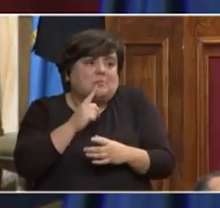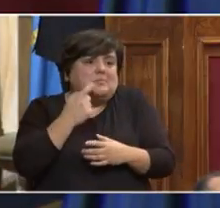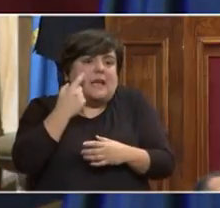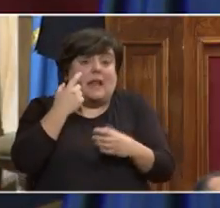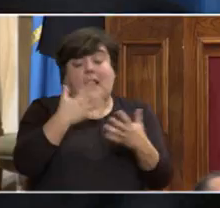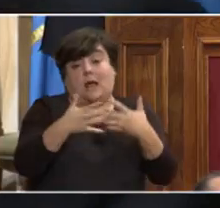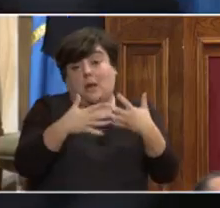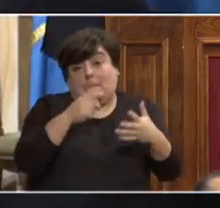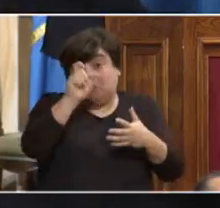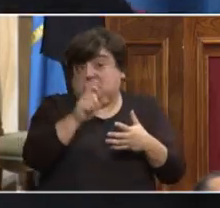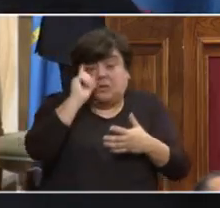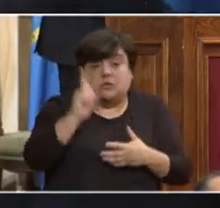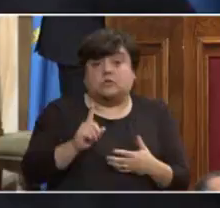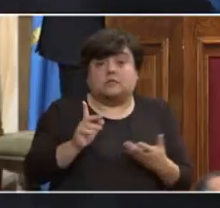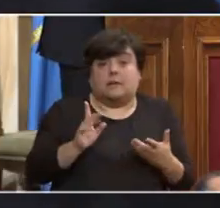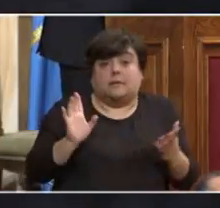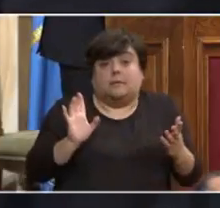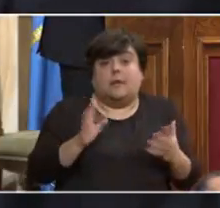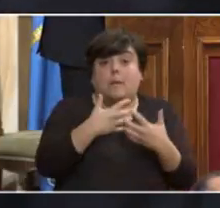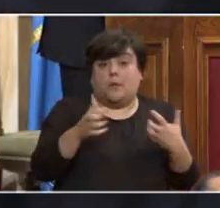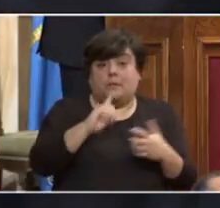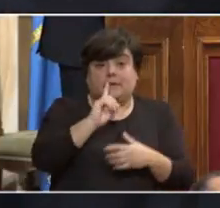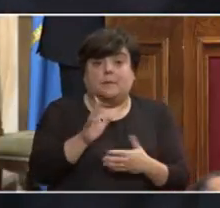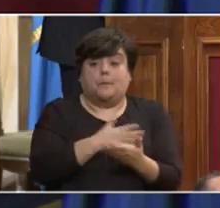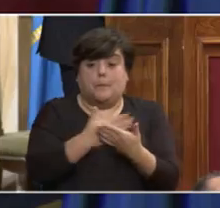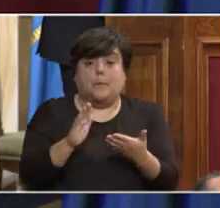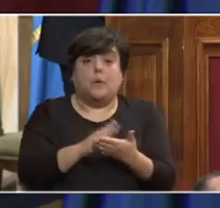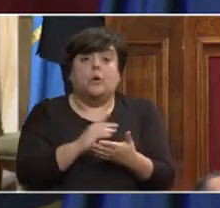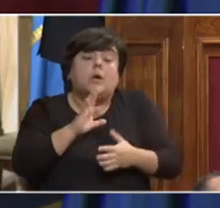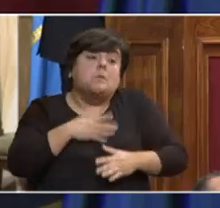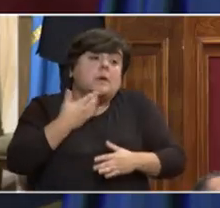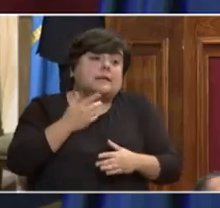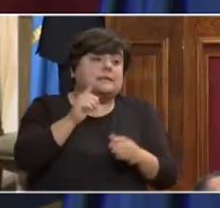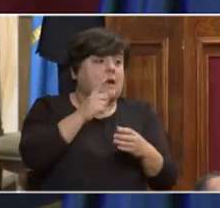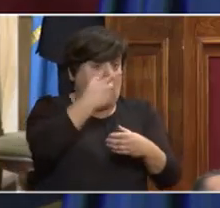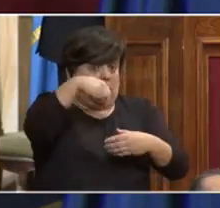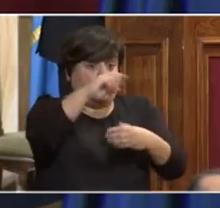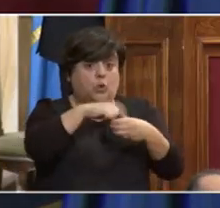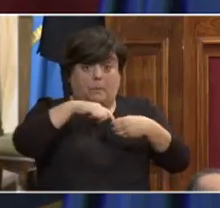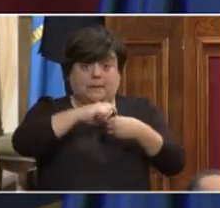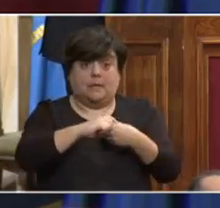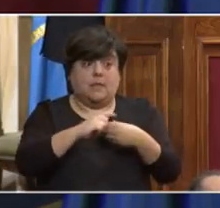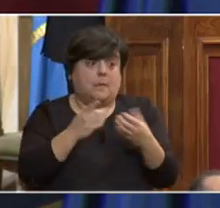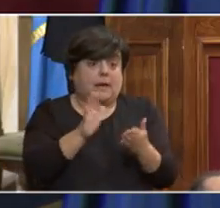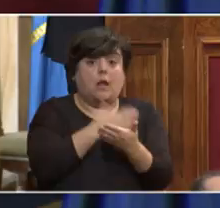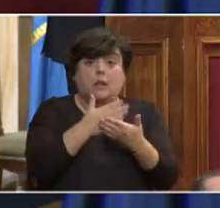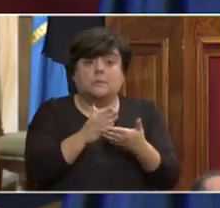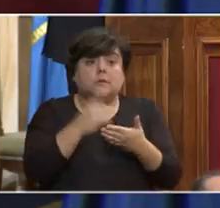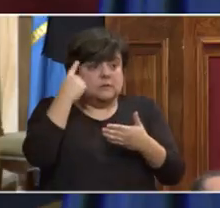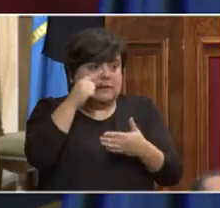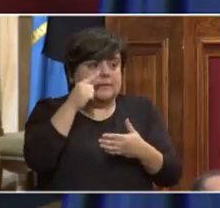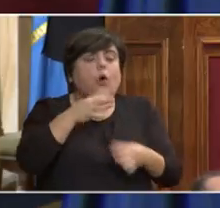poeta. Para quienes hayan asistido a un recital de poesía, aquí cobra sentido la expresión justicia